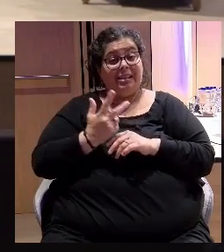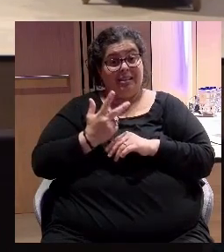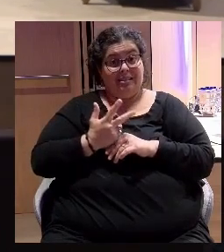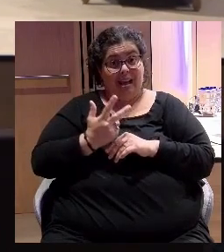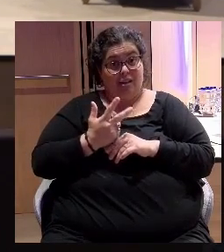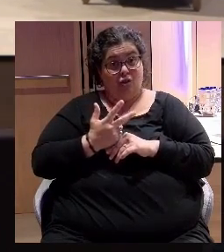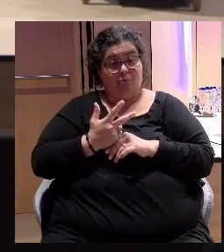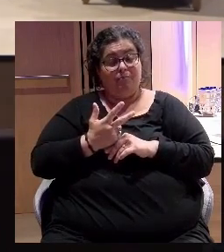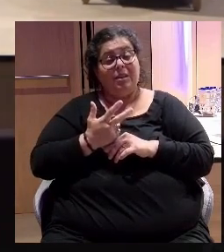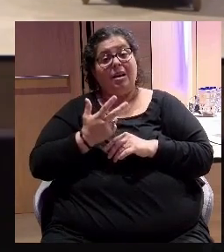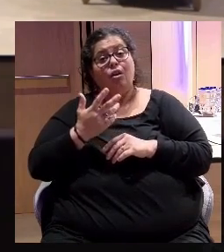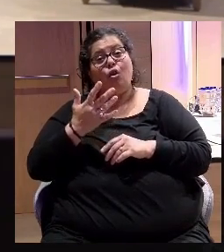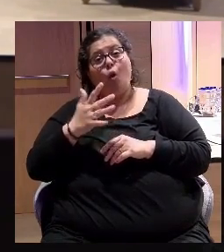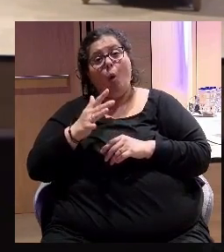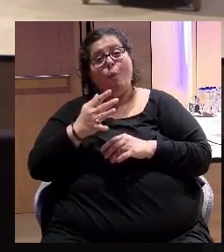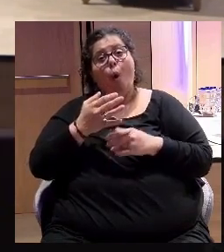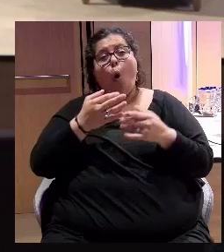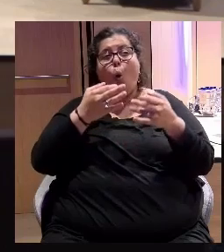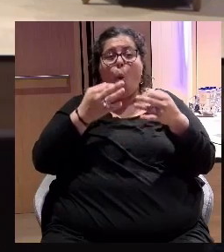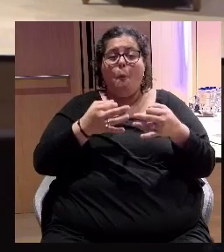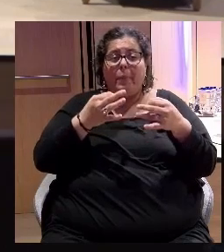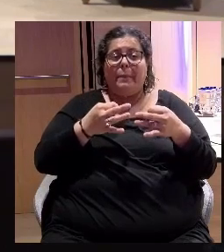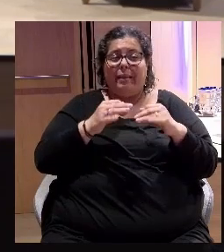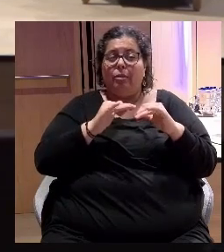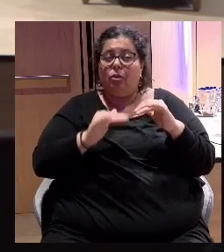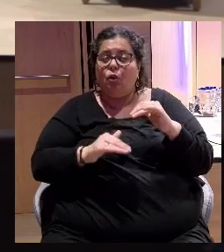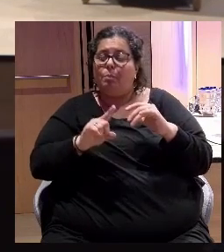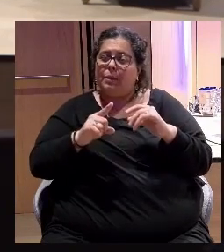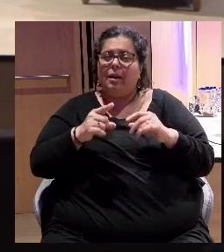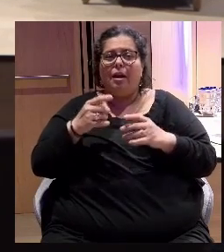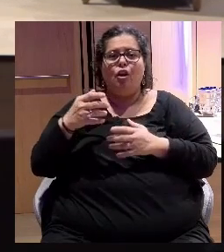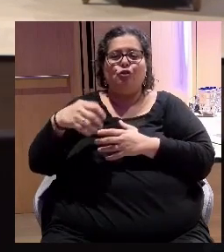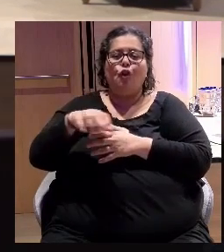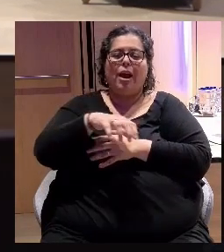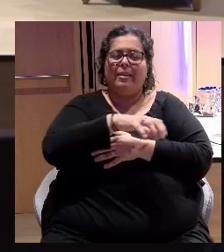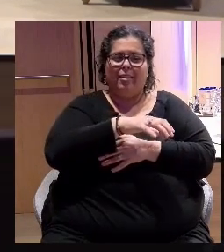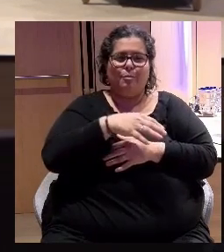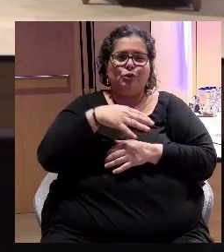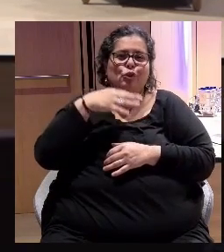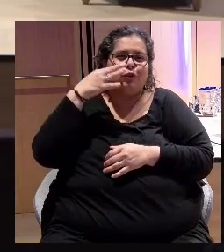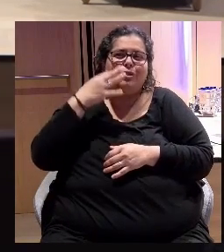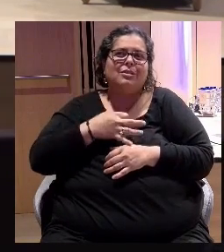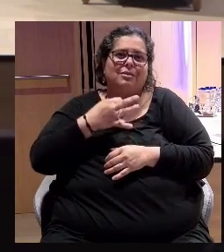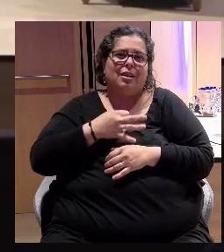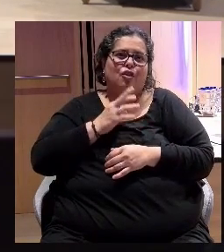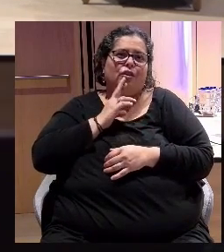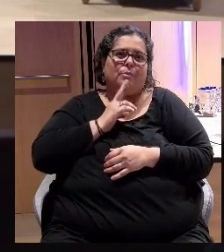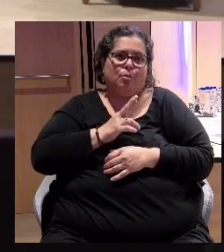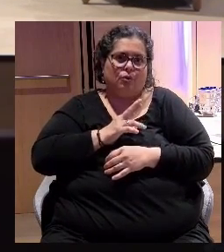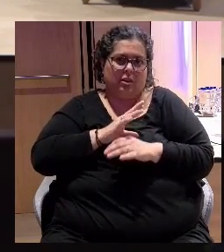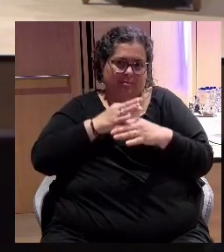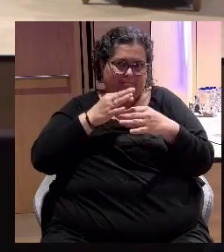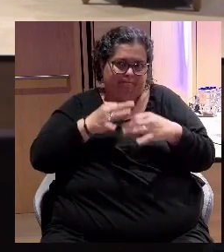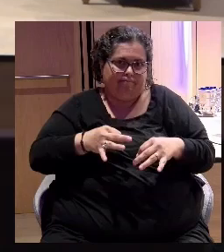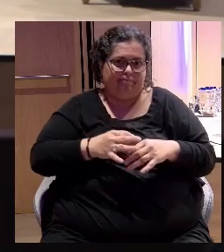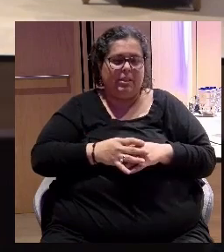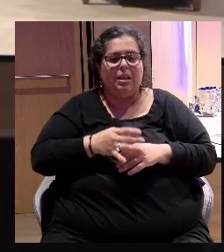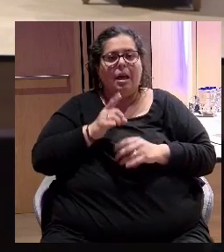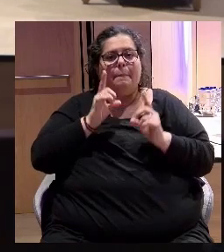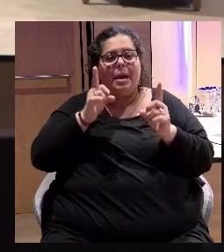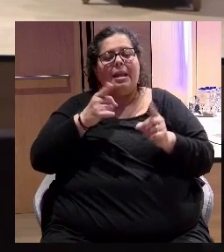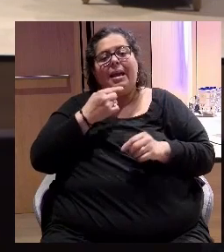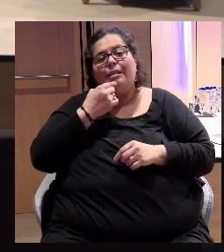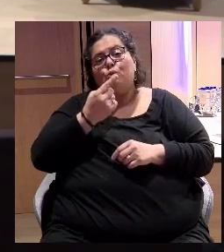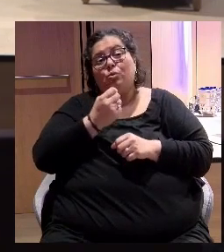alto, medio, bajo, o sea que los organismos realmente son sinceros, digamos, a la hora de contestar y participar. Tiene que ver